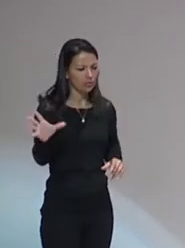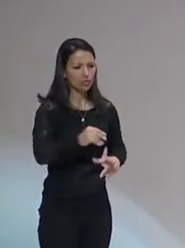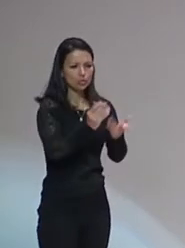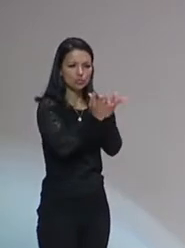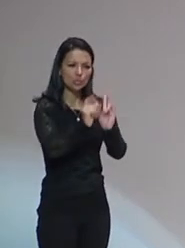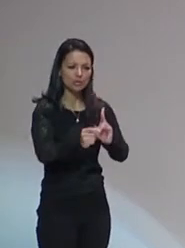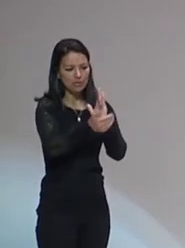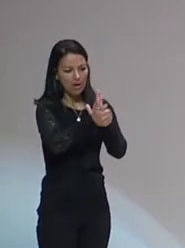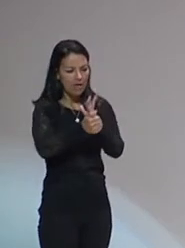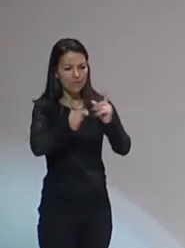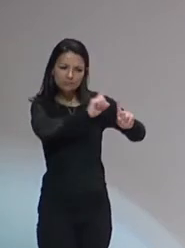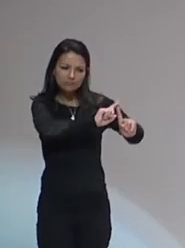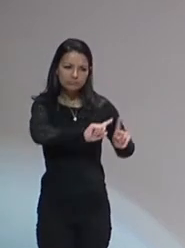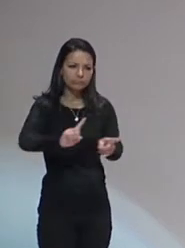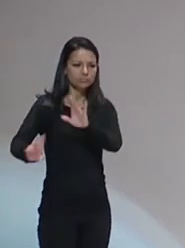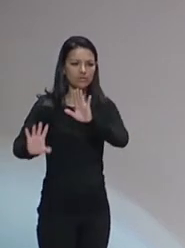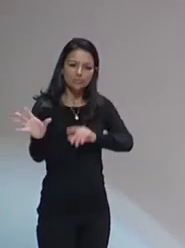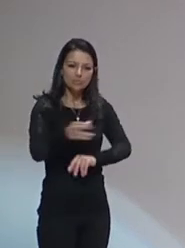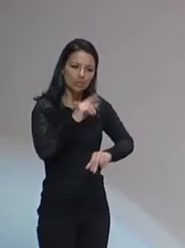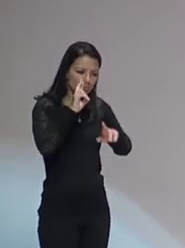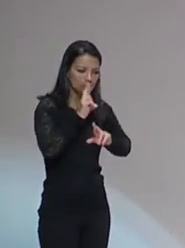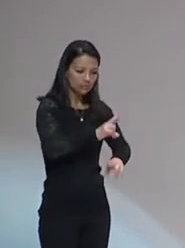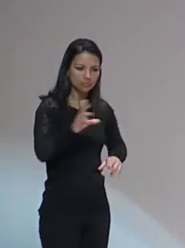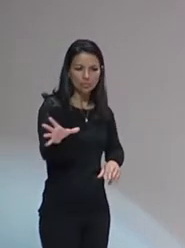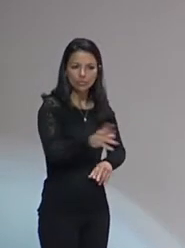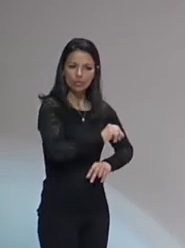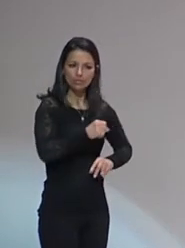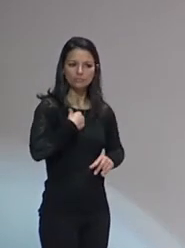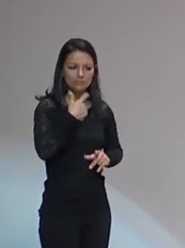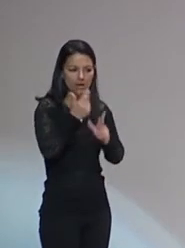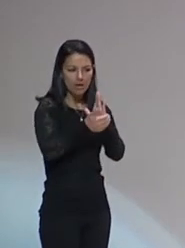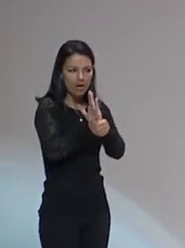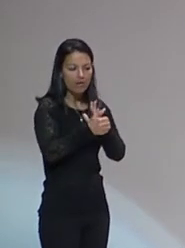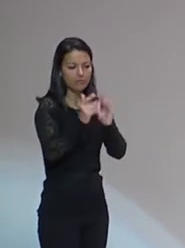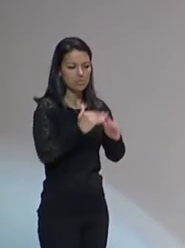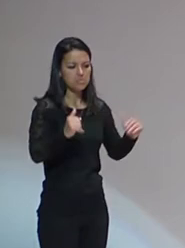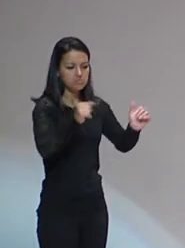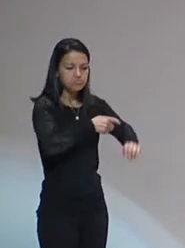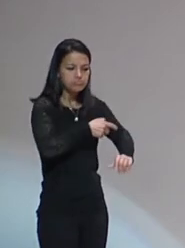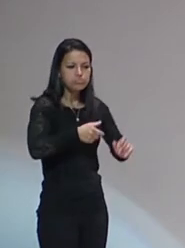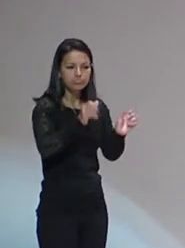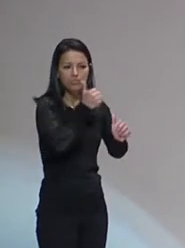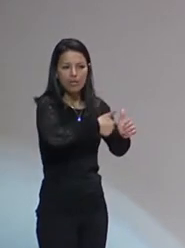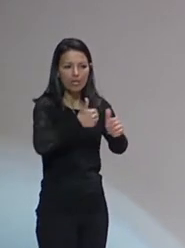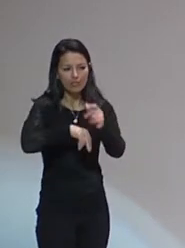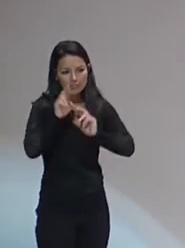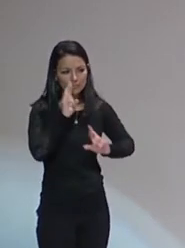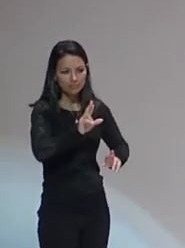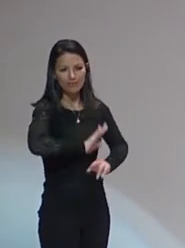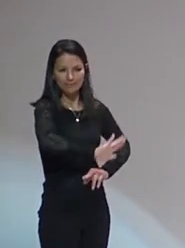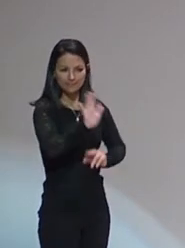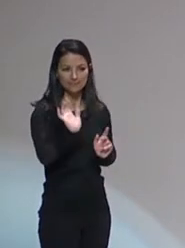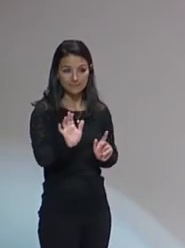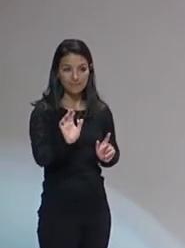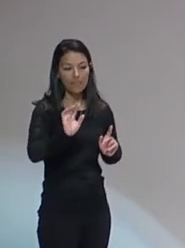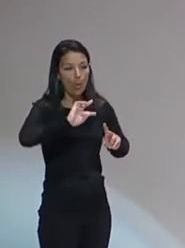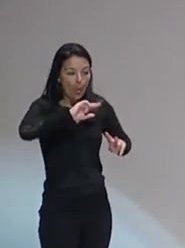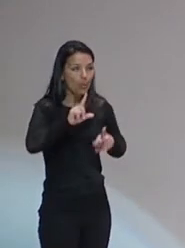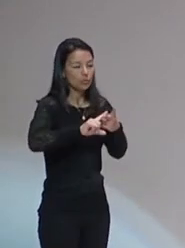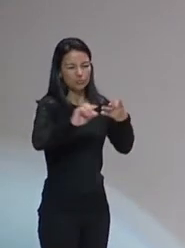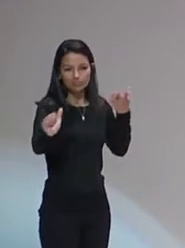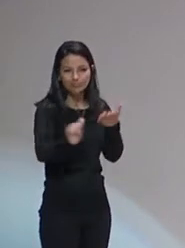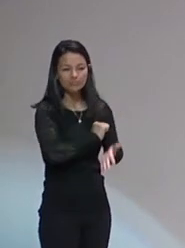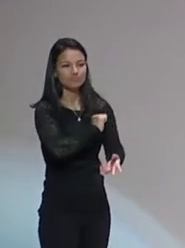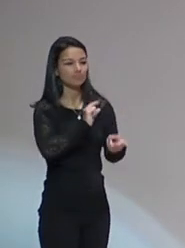todos deben ser reconocidos por sus potencialidades y por sus capacidades. Y el otro elemento que hay que eliminar de nuestra